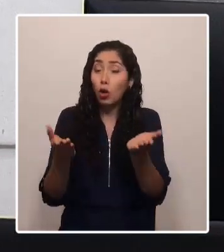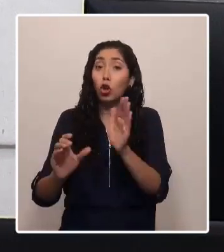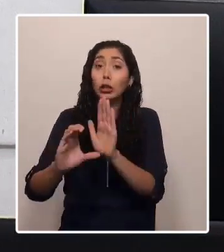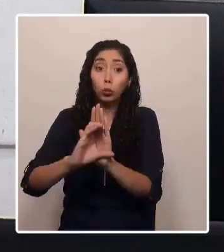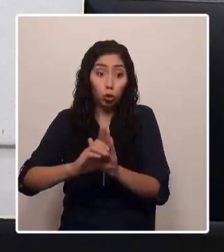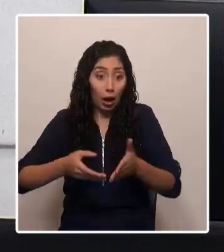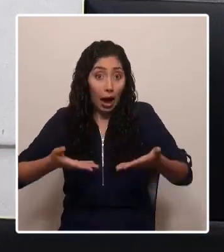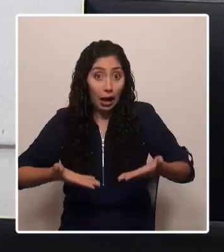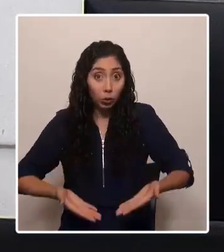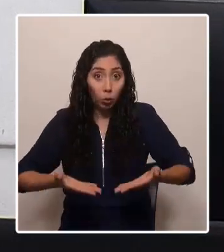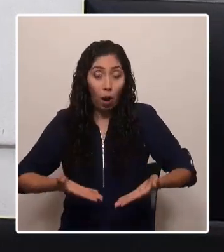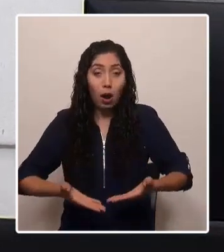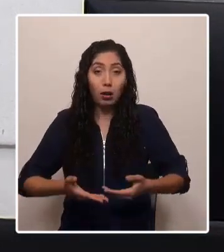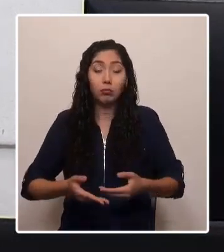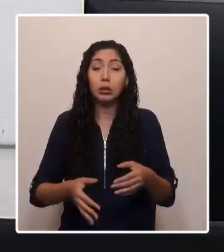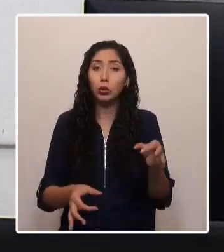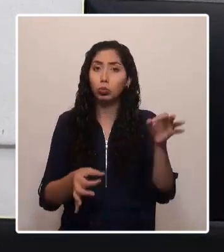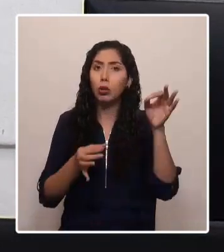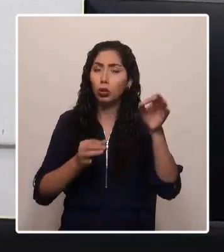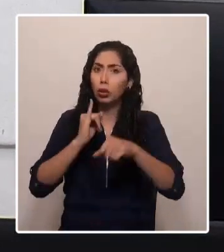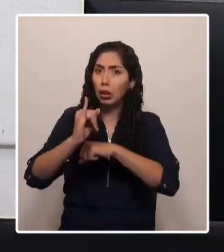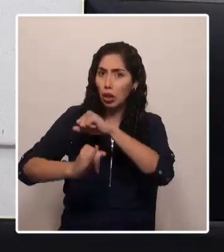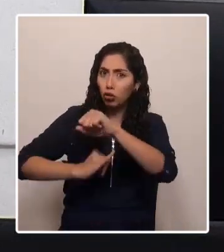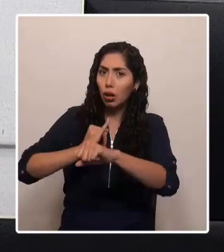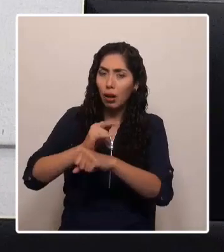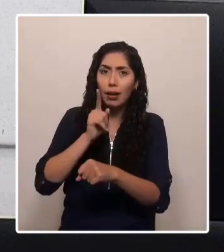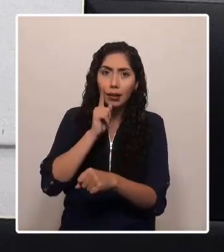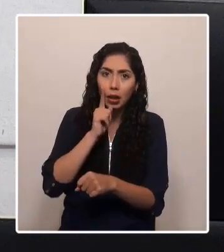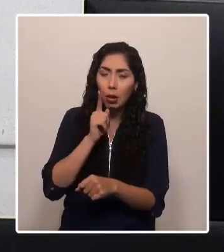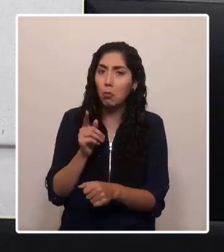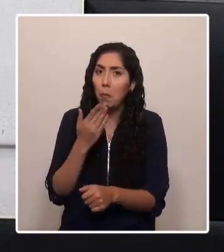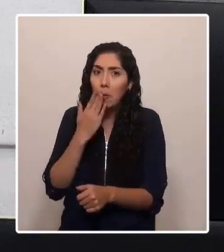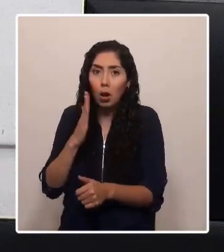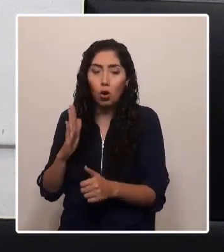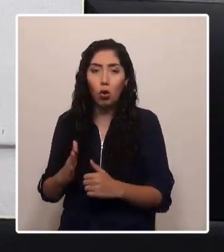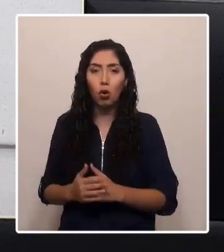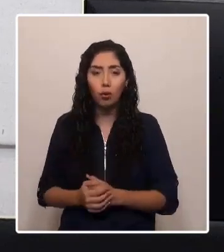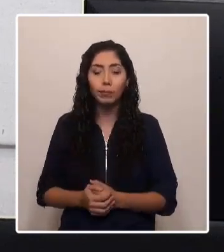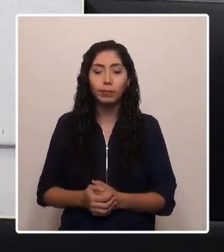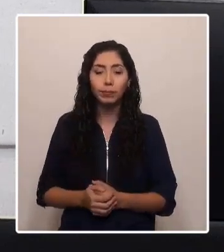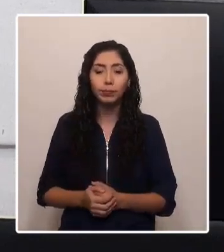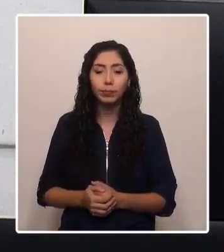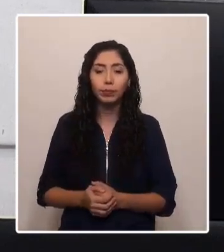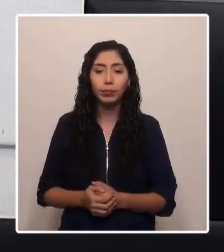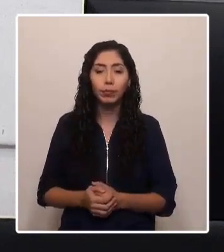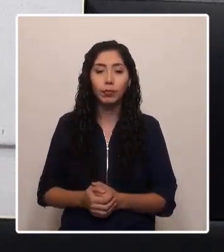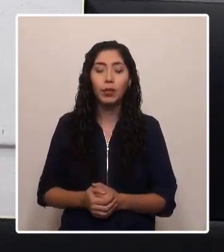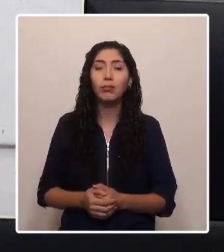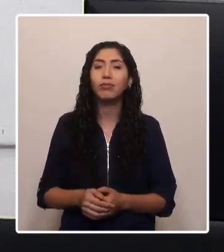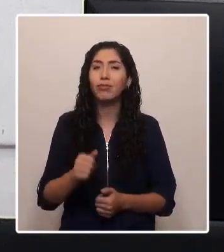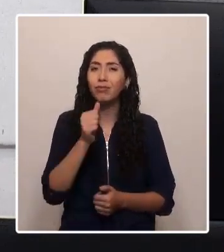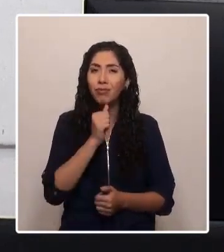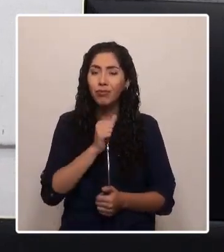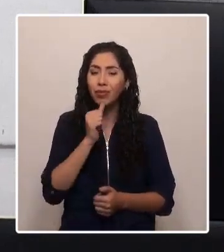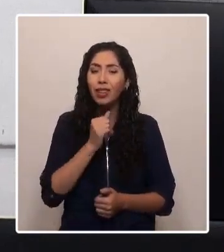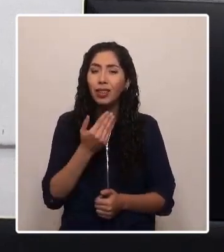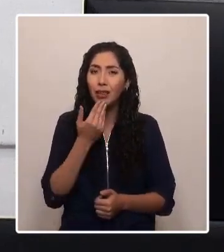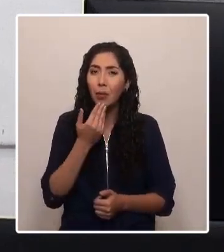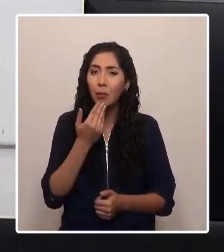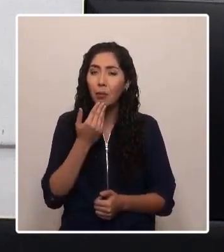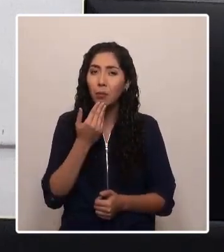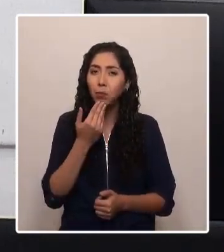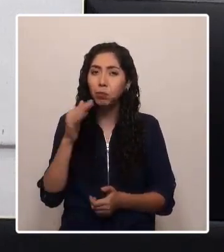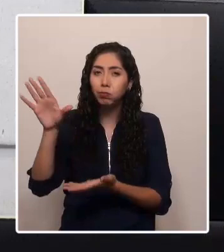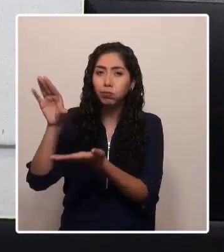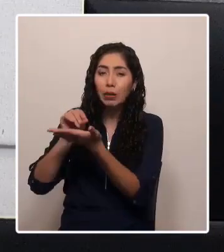instrumentos internacionales que usa como fuente. Ello, pues, solo se basa parcialmente en estos últimos, al omitir referencias al interés público, que sí mencionan la